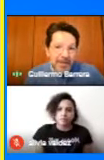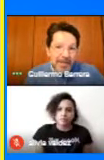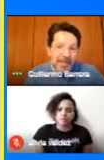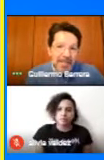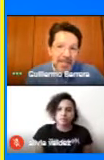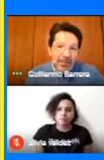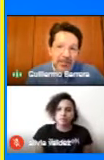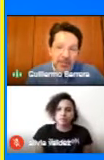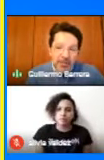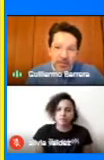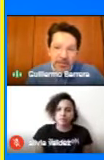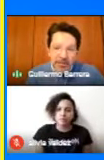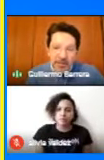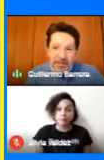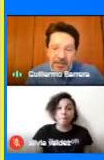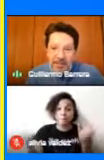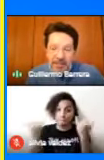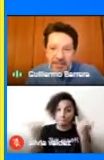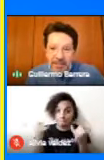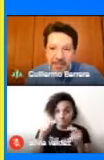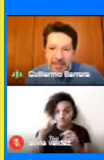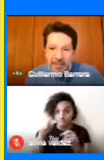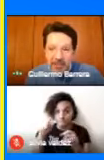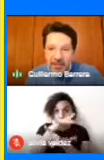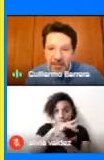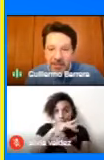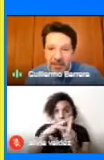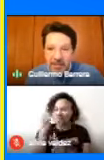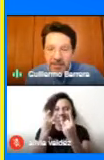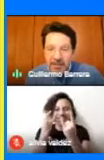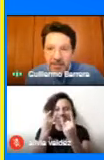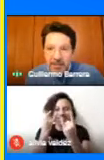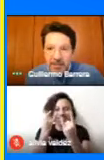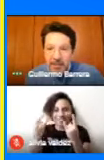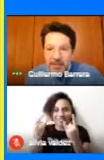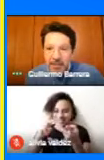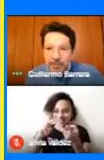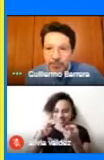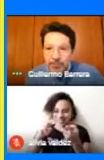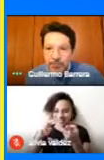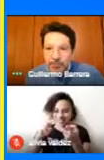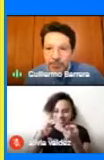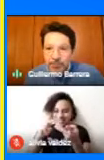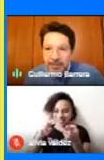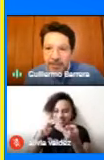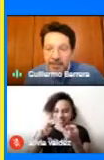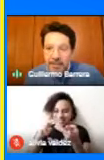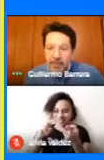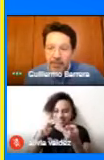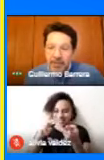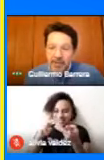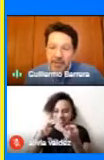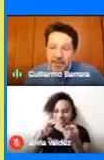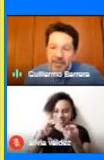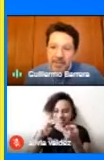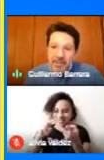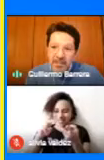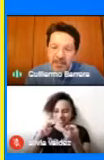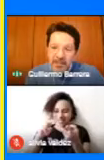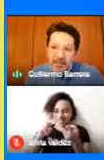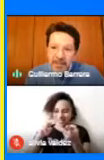Ahora, en ese contexto de los intereses que se interrelacionan, les voy a hablar de